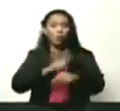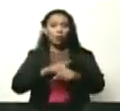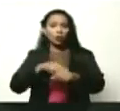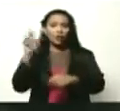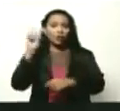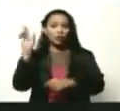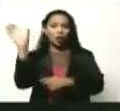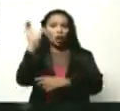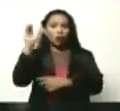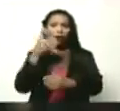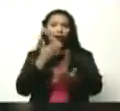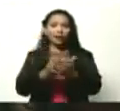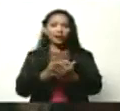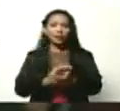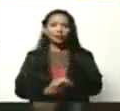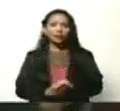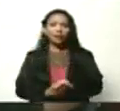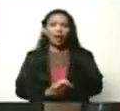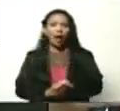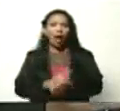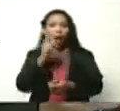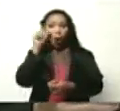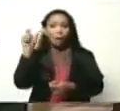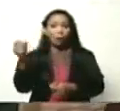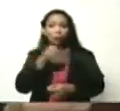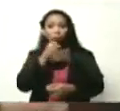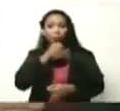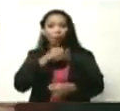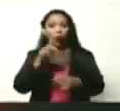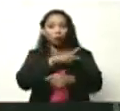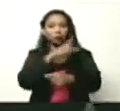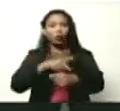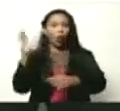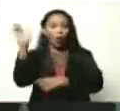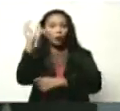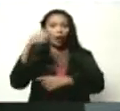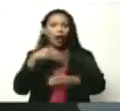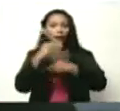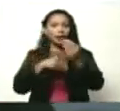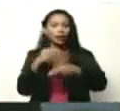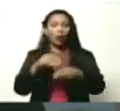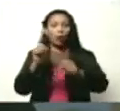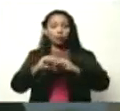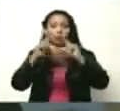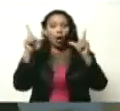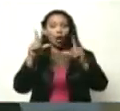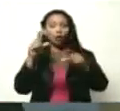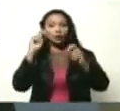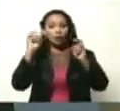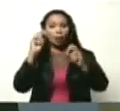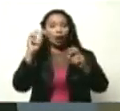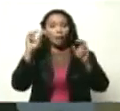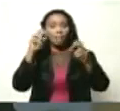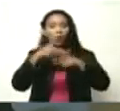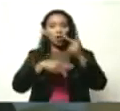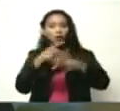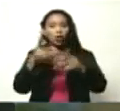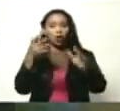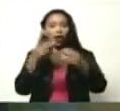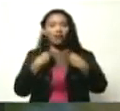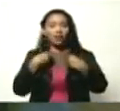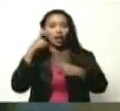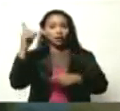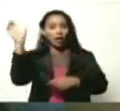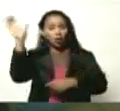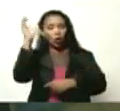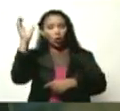Colombia. Muchísimas gracias a Fernando Rendón, poeta colombiano, dando lo que son sus impresiones en torno al momento político que viven